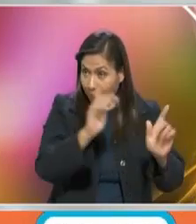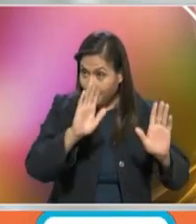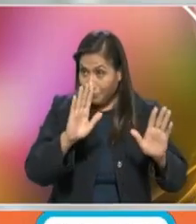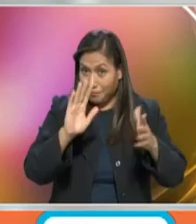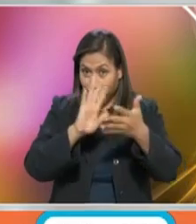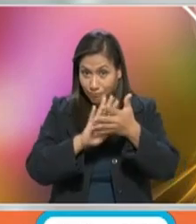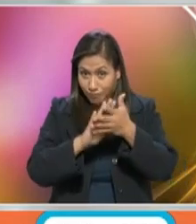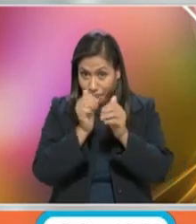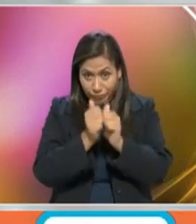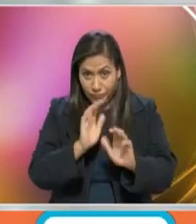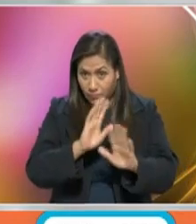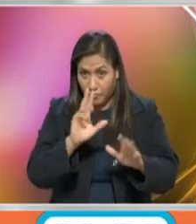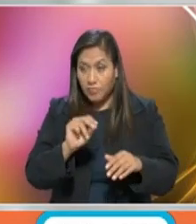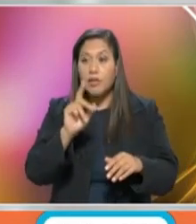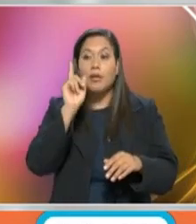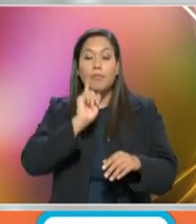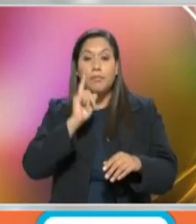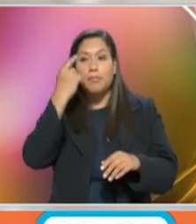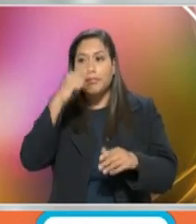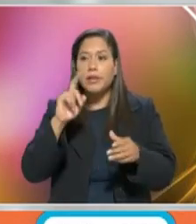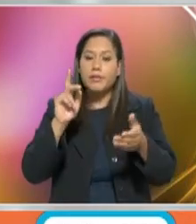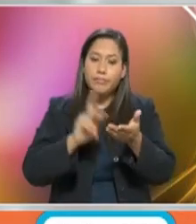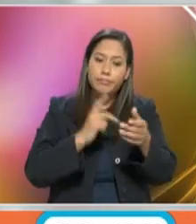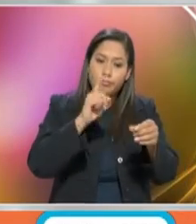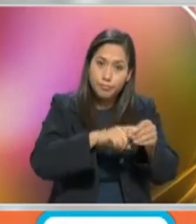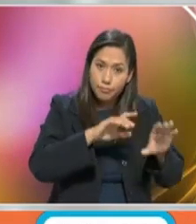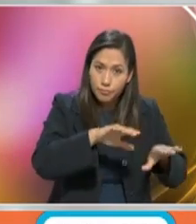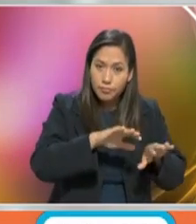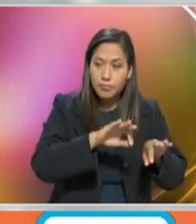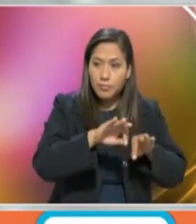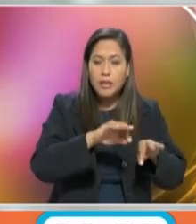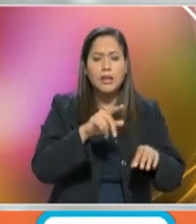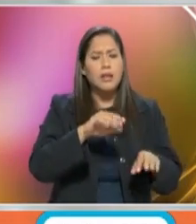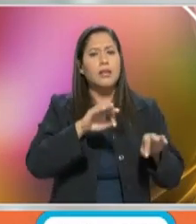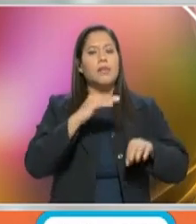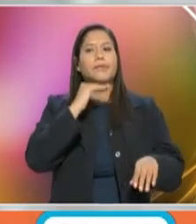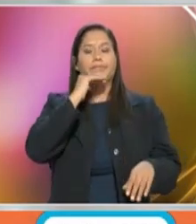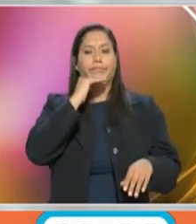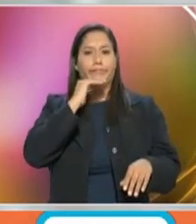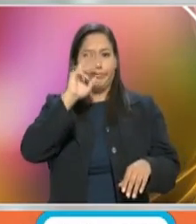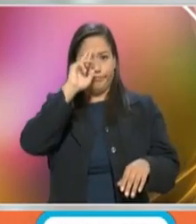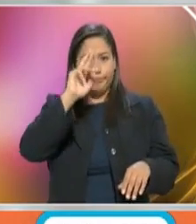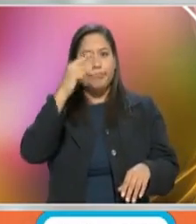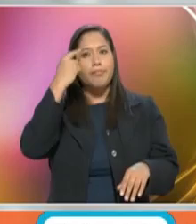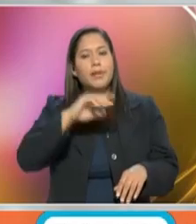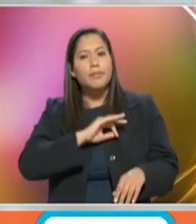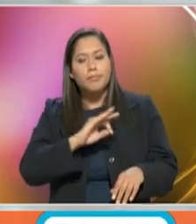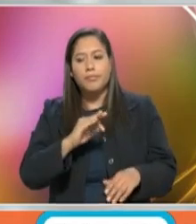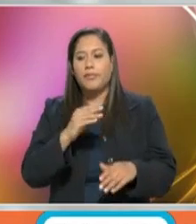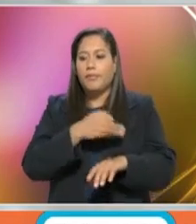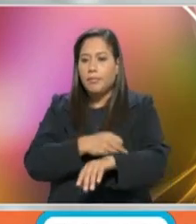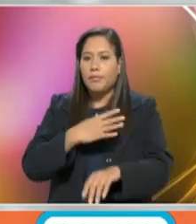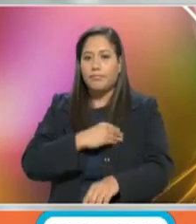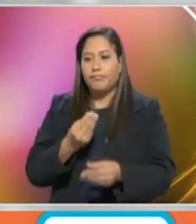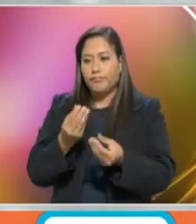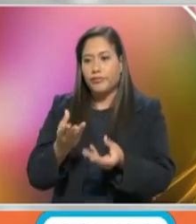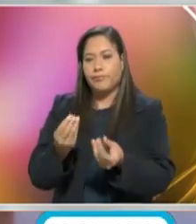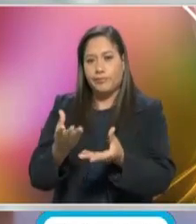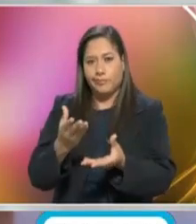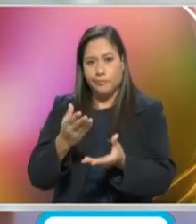Centro Femenil de Reinserción Social, ellas tengan un empleo digno, ¿no?, para poder sacar adelante a sus